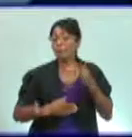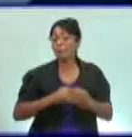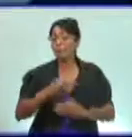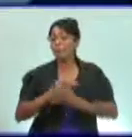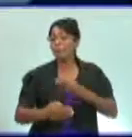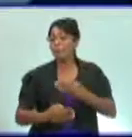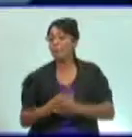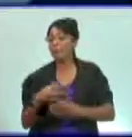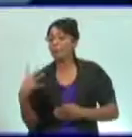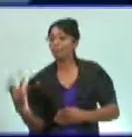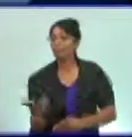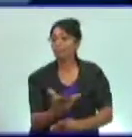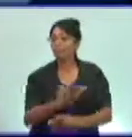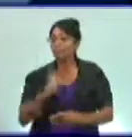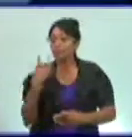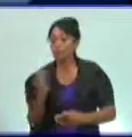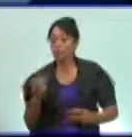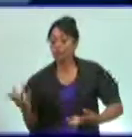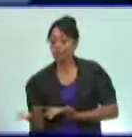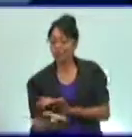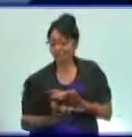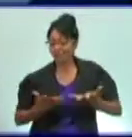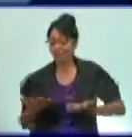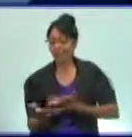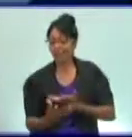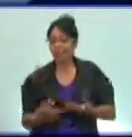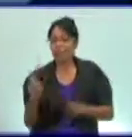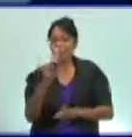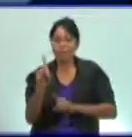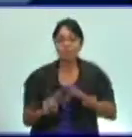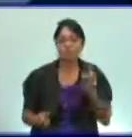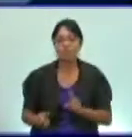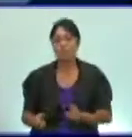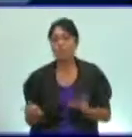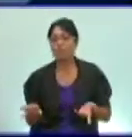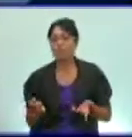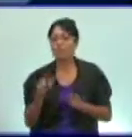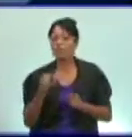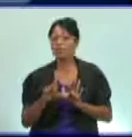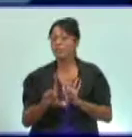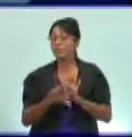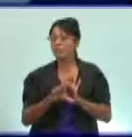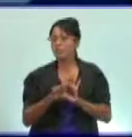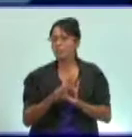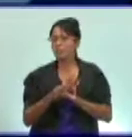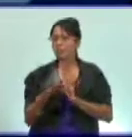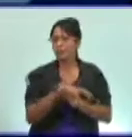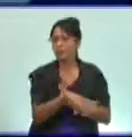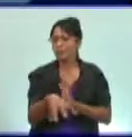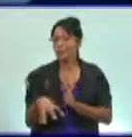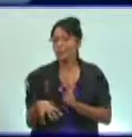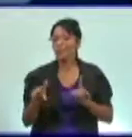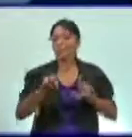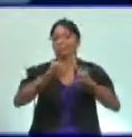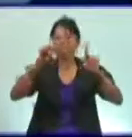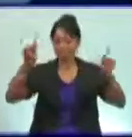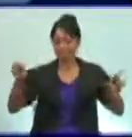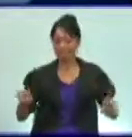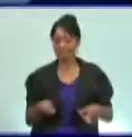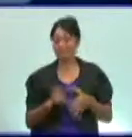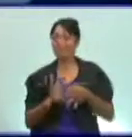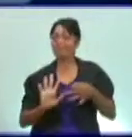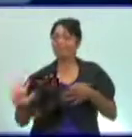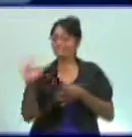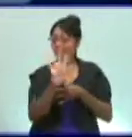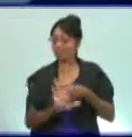del intercambio de sustancia y energía. Esta ley se manifiesta en el espacio geográfico donde la